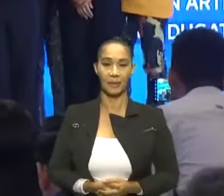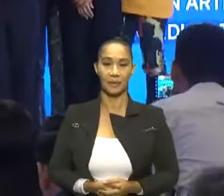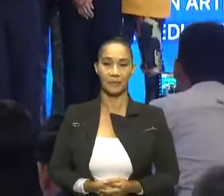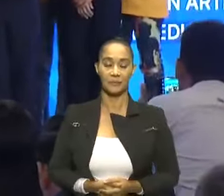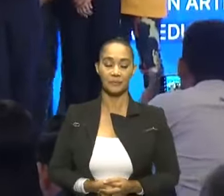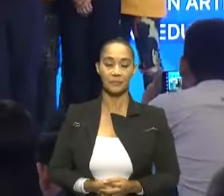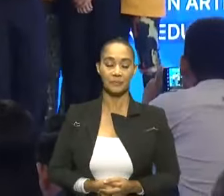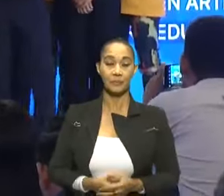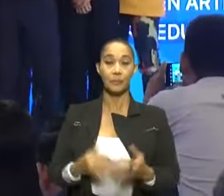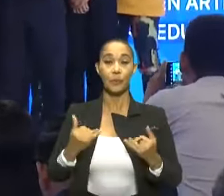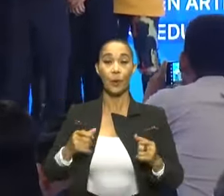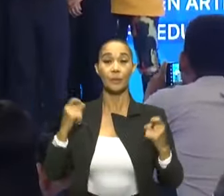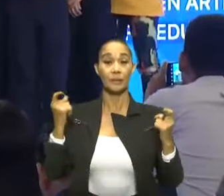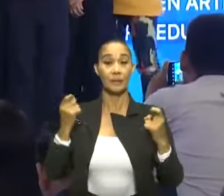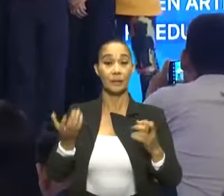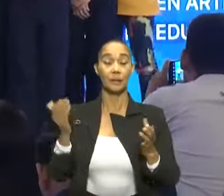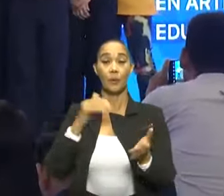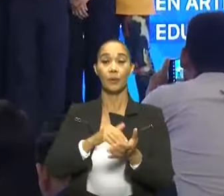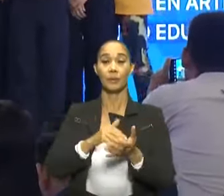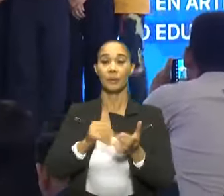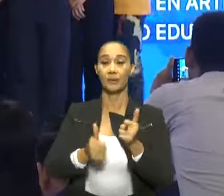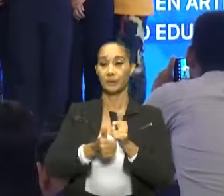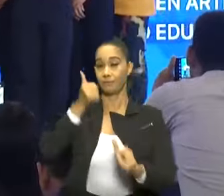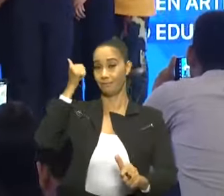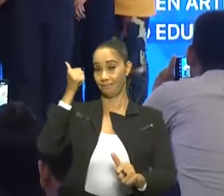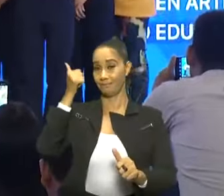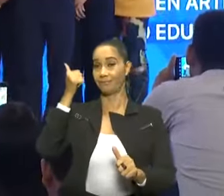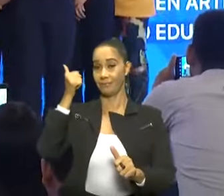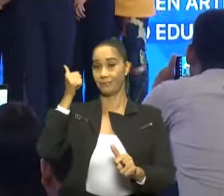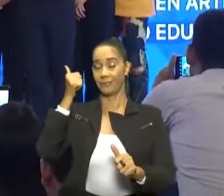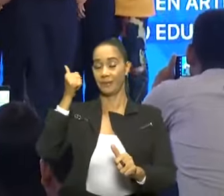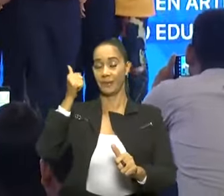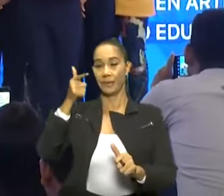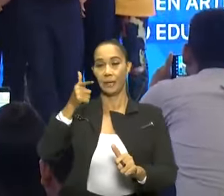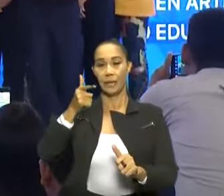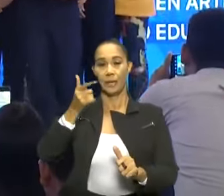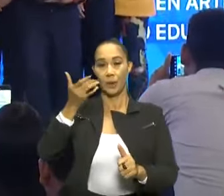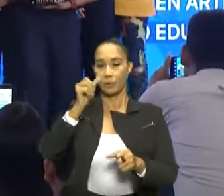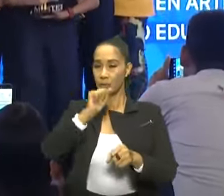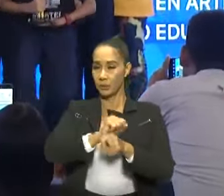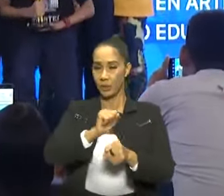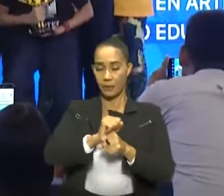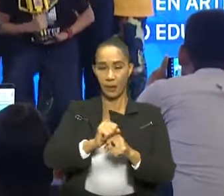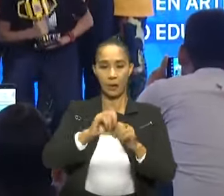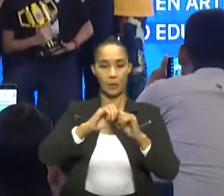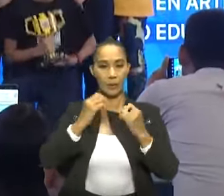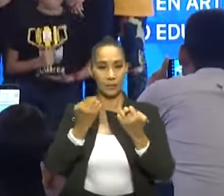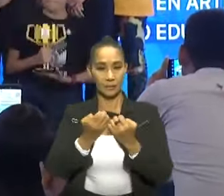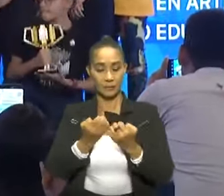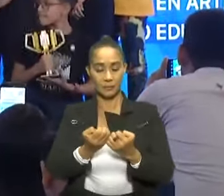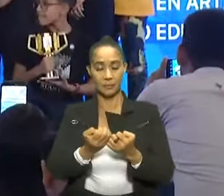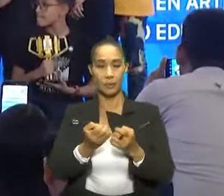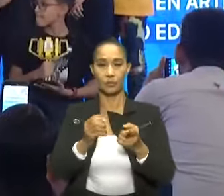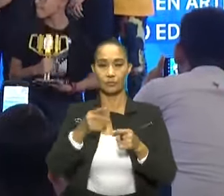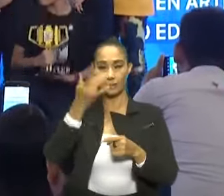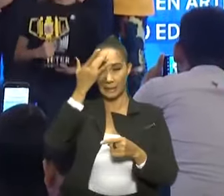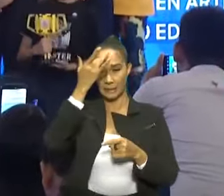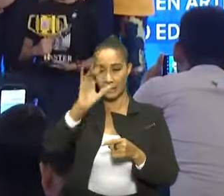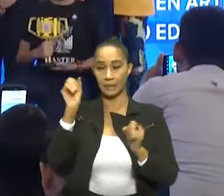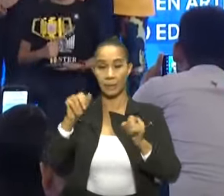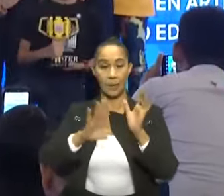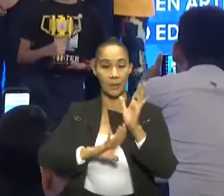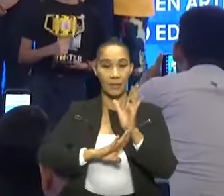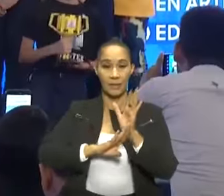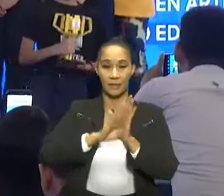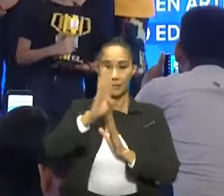en el cual celebramos nuevamente esta victoria que llega como fruto de trabajo en equipo, de poder desarrollar